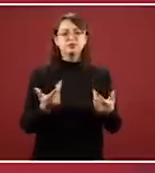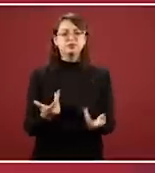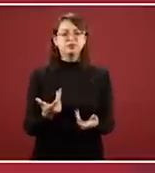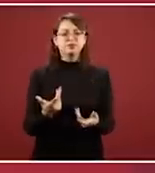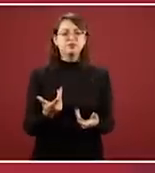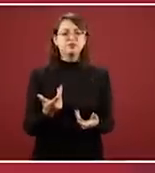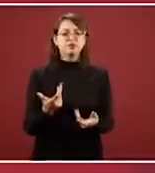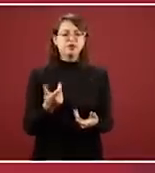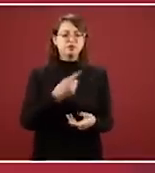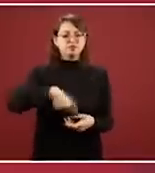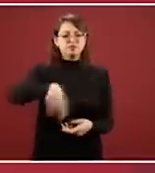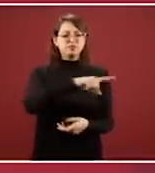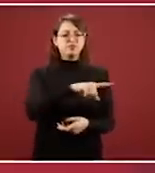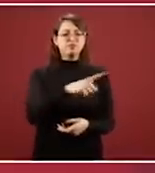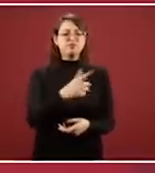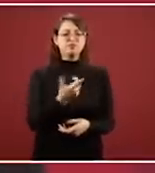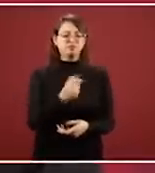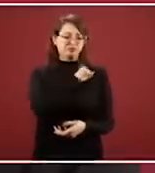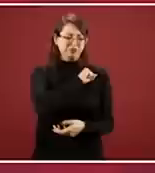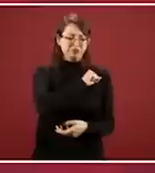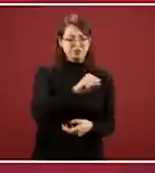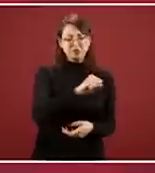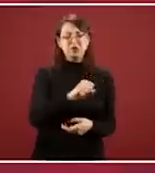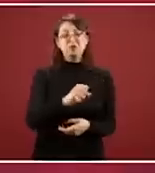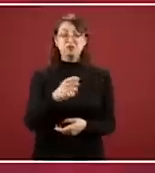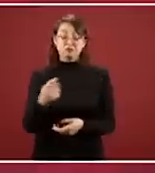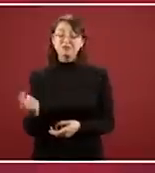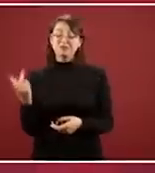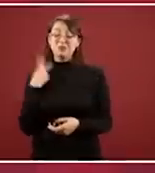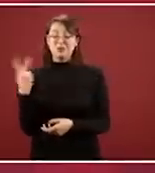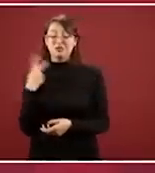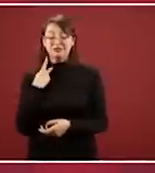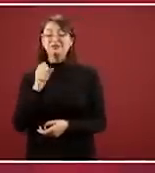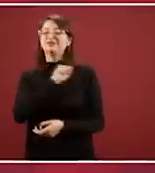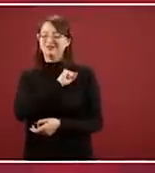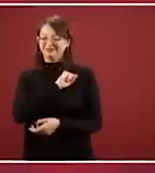delincuentes de cuello blanco y delincuentes comunes.